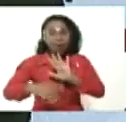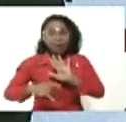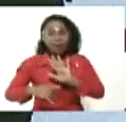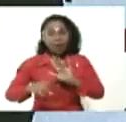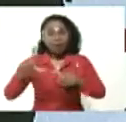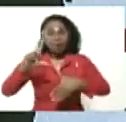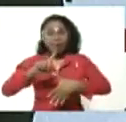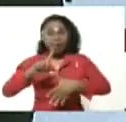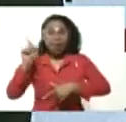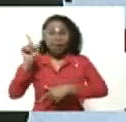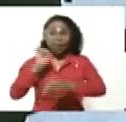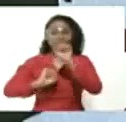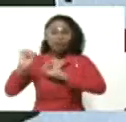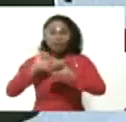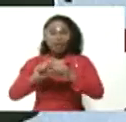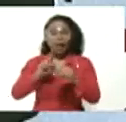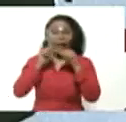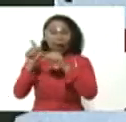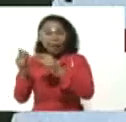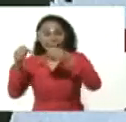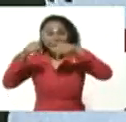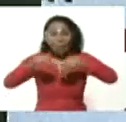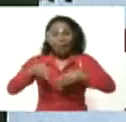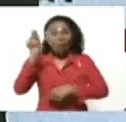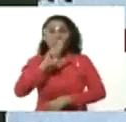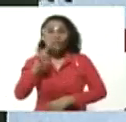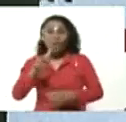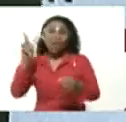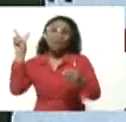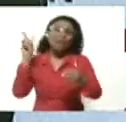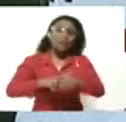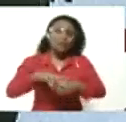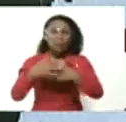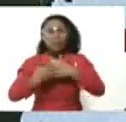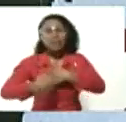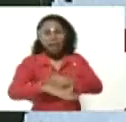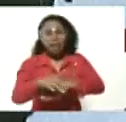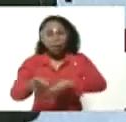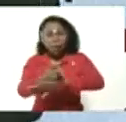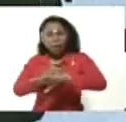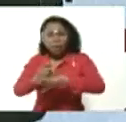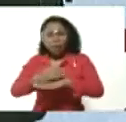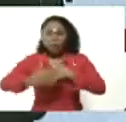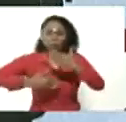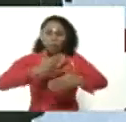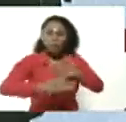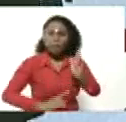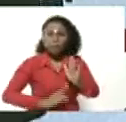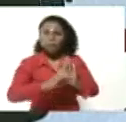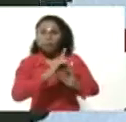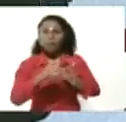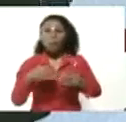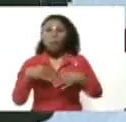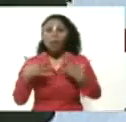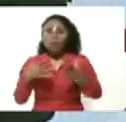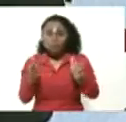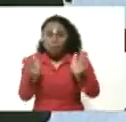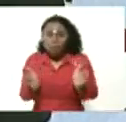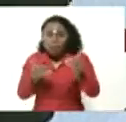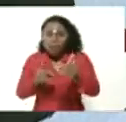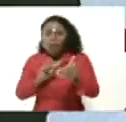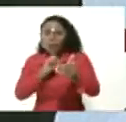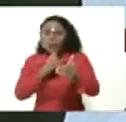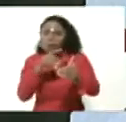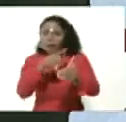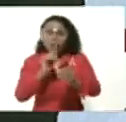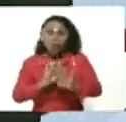allí y aquí el uso de la violencia para salir de los gobiernos progresistas cuando las urnas no les son